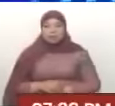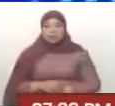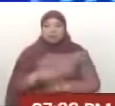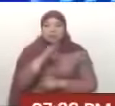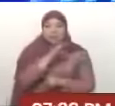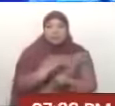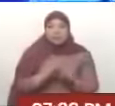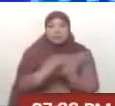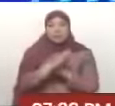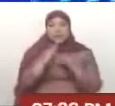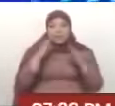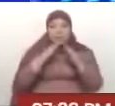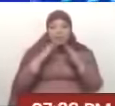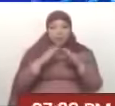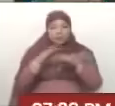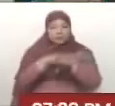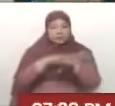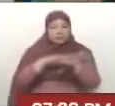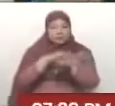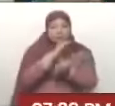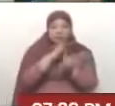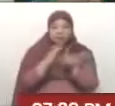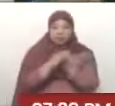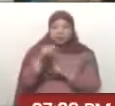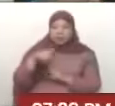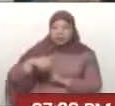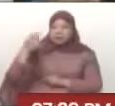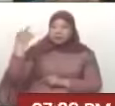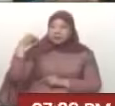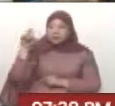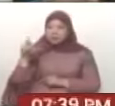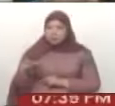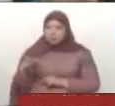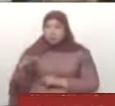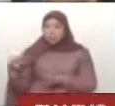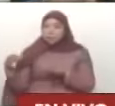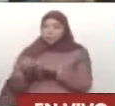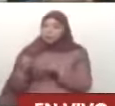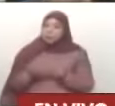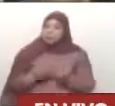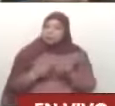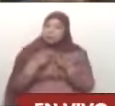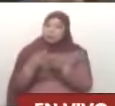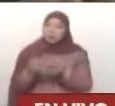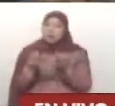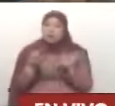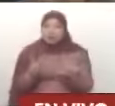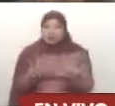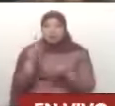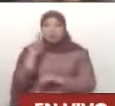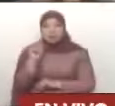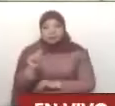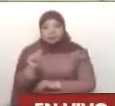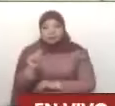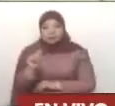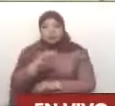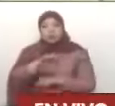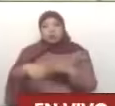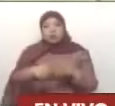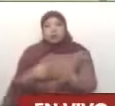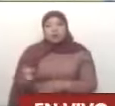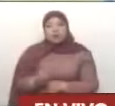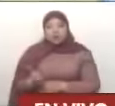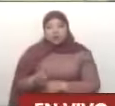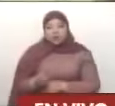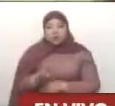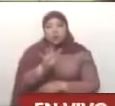Cultural aquí en la zona, está el Ministro de Cultura aquí. A partir de mañana el Equipo Nacional de Voluntariado de las 7T, de las 7 Transformaciones, se despliega por todo el país